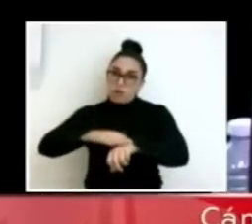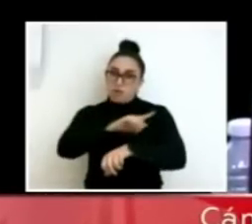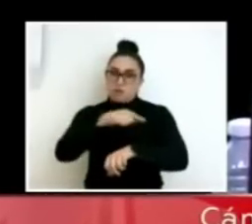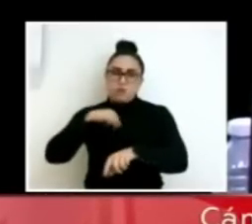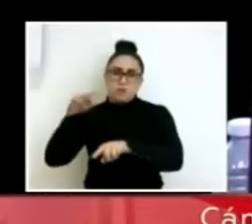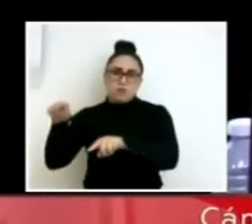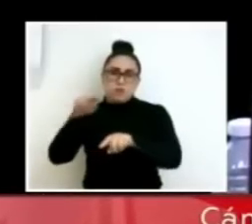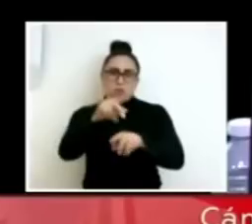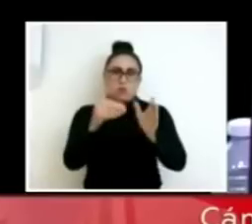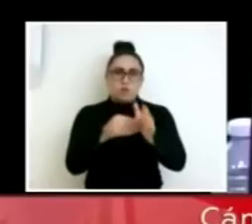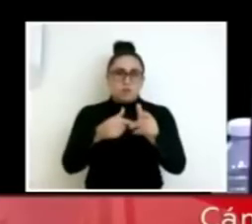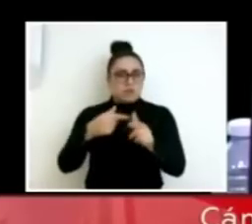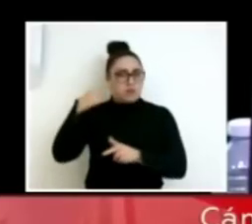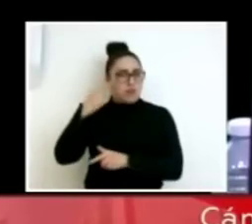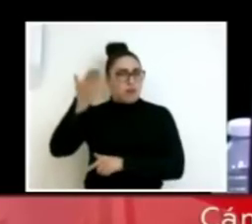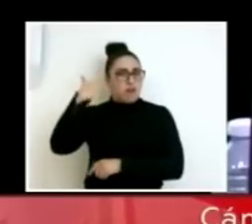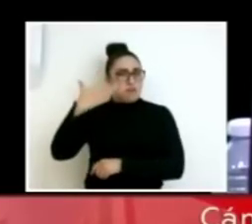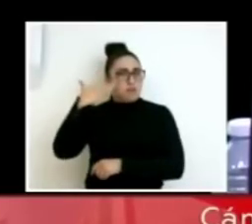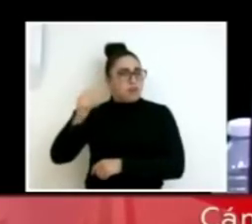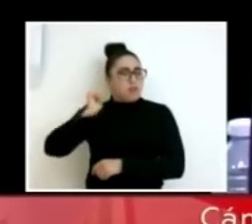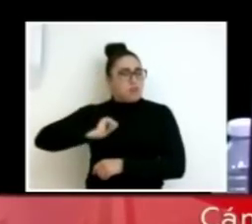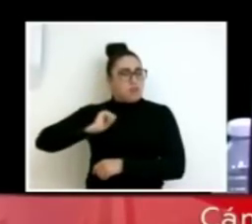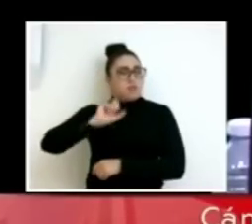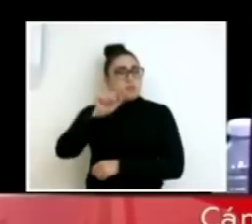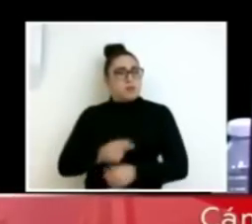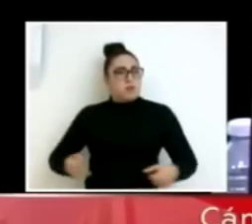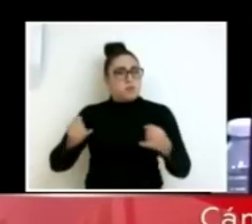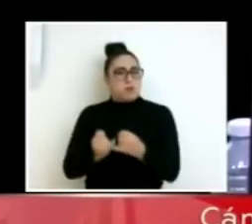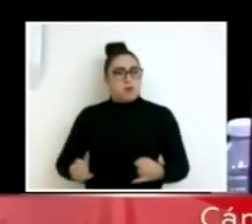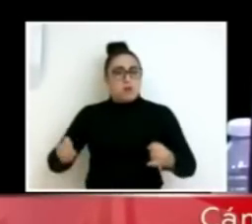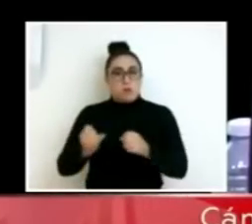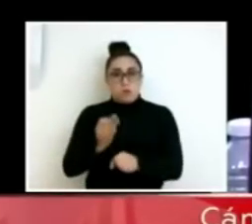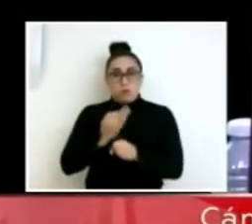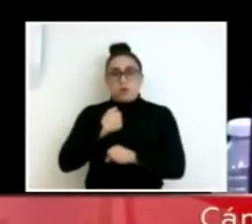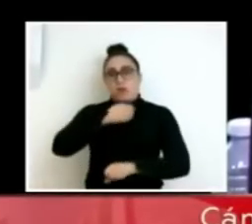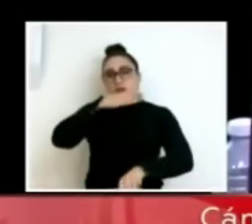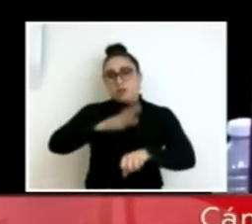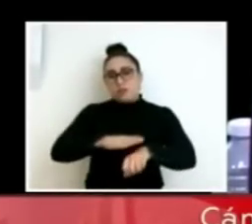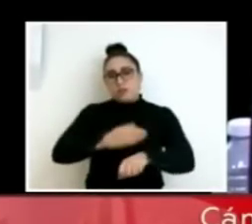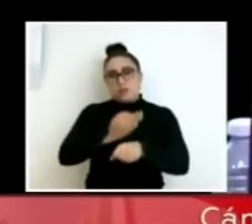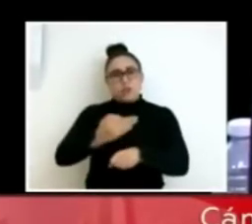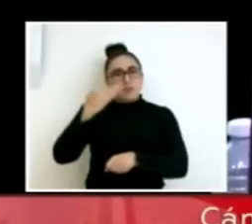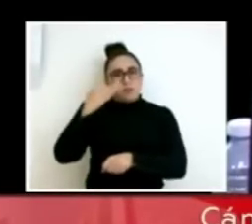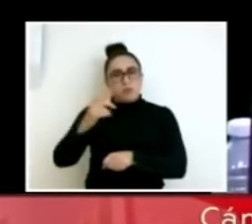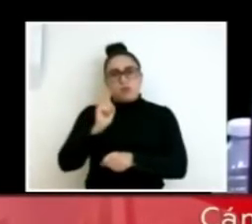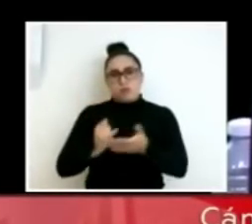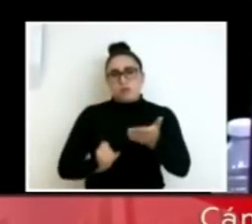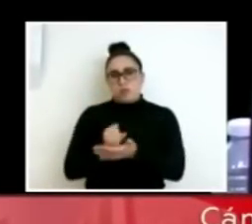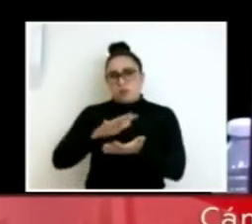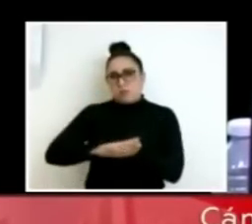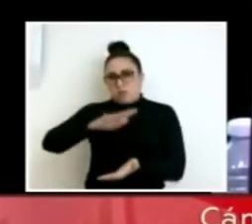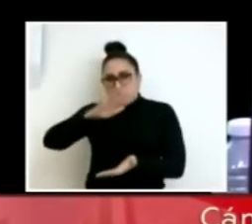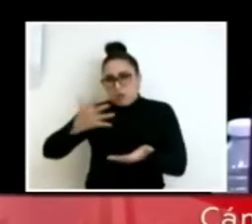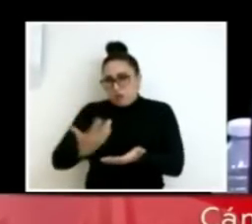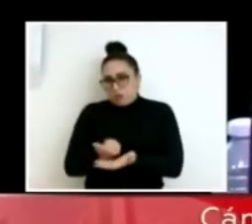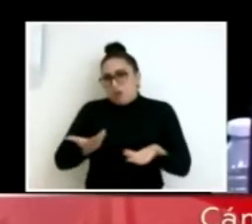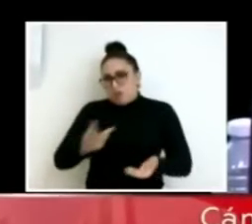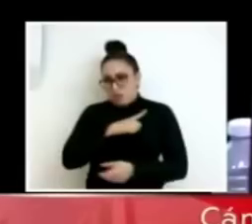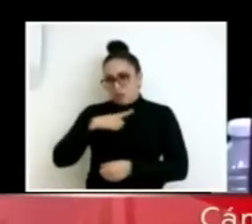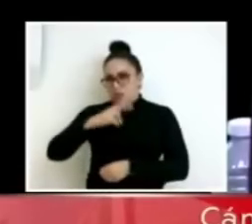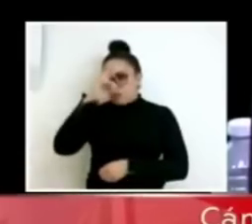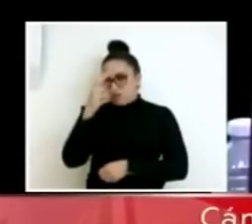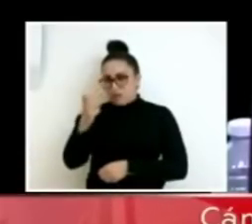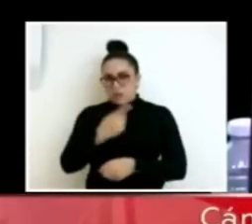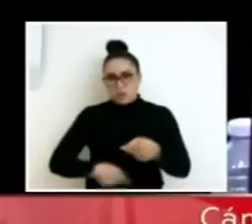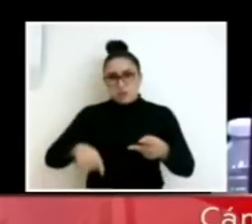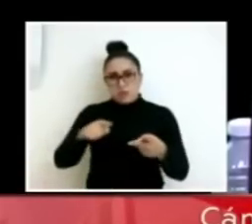lógica del viejo régimen. La primera, vivimos en democracia. La segunda, en la democracia